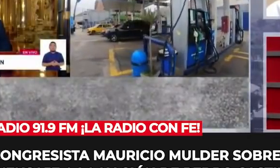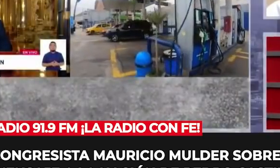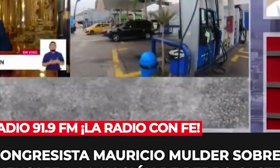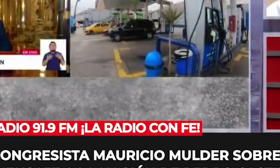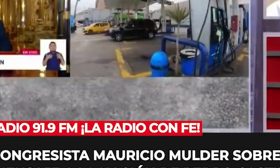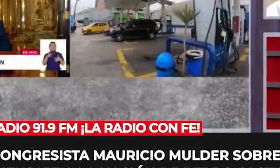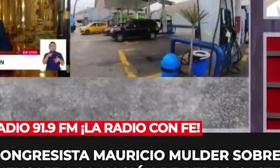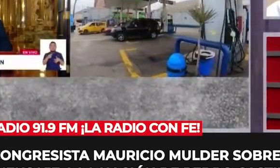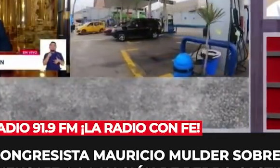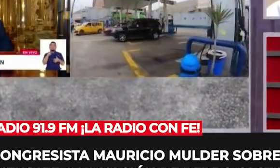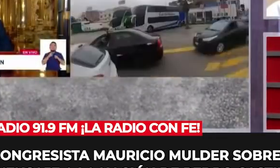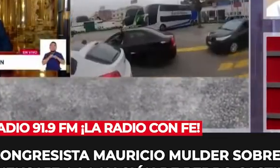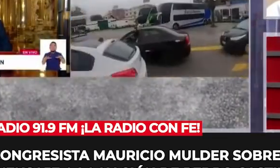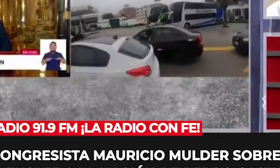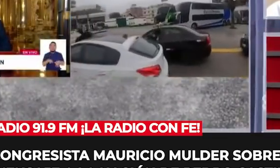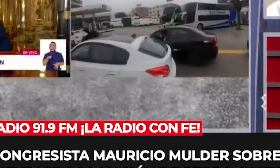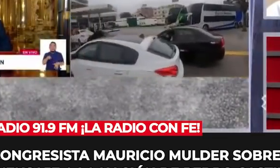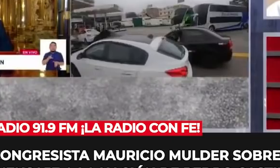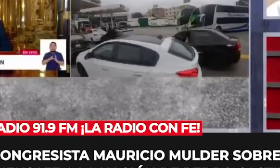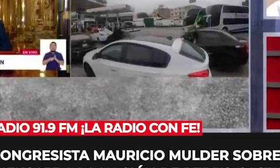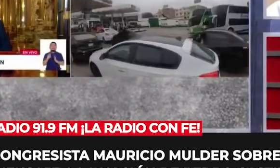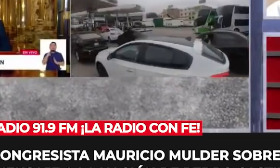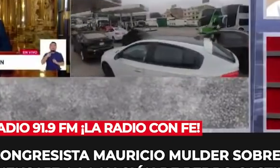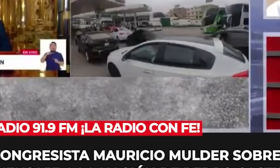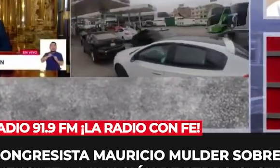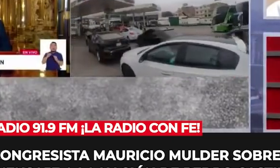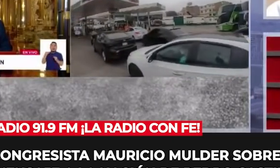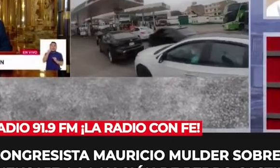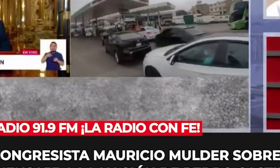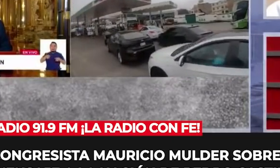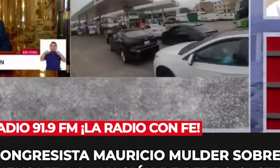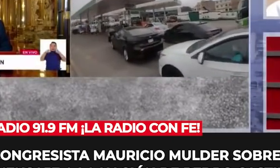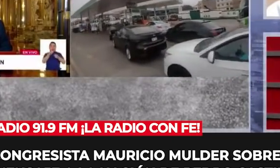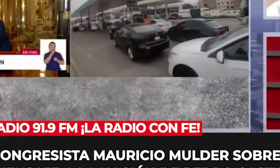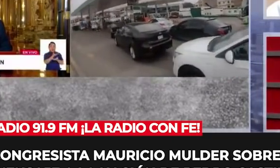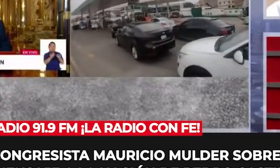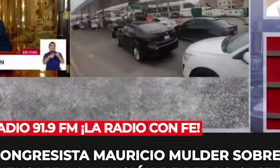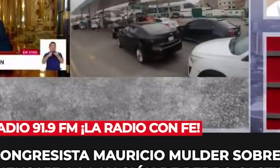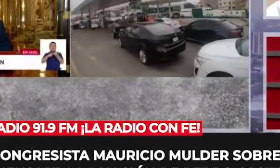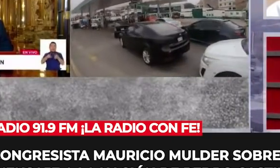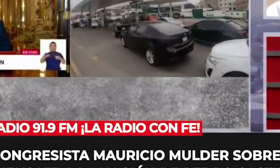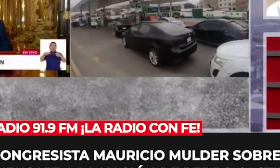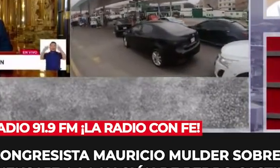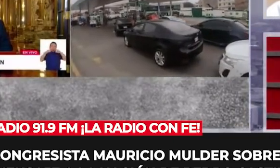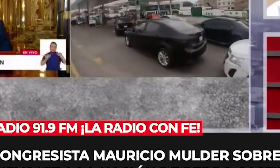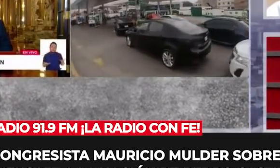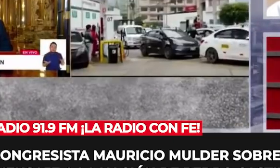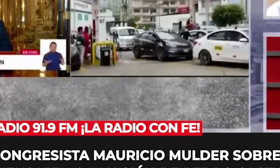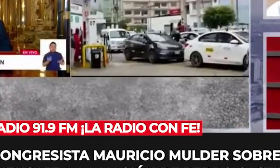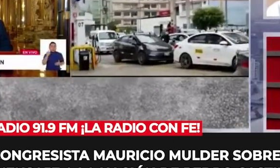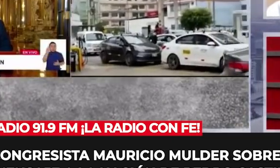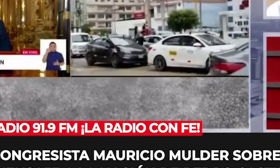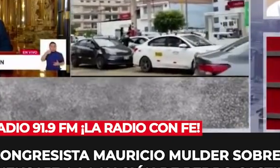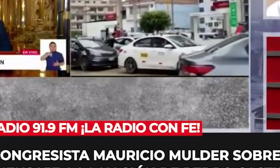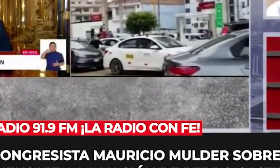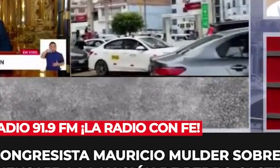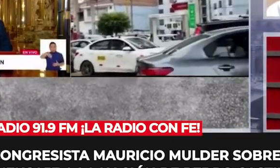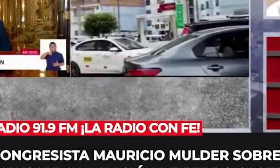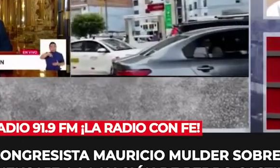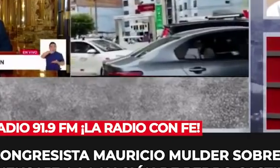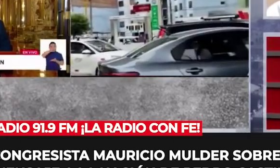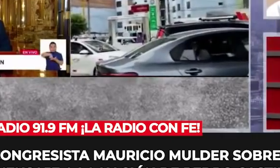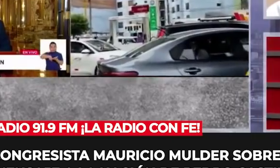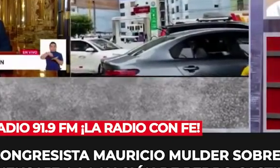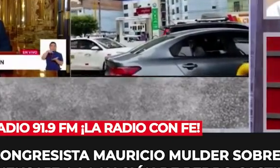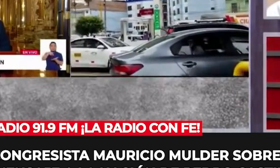a ver, tenemos un problema de señal. Vamos a tratar de volver a engancharnos con Mauricio Mulder, que está pues a 7 horas de